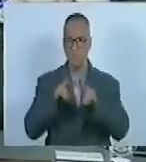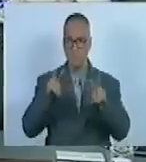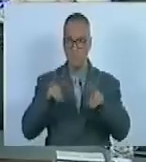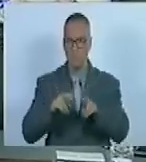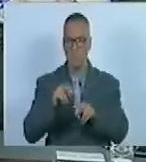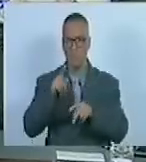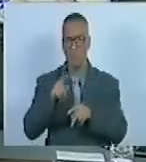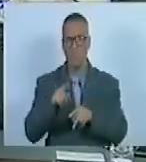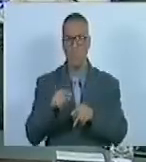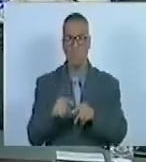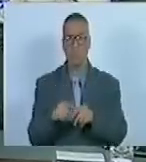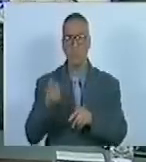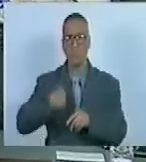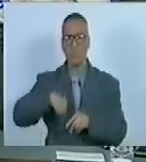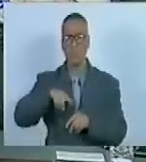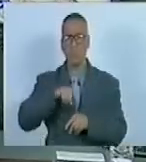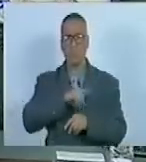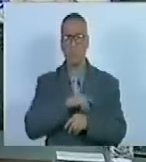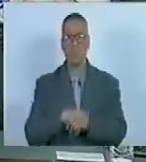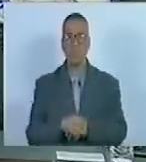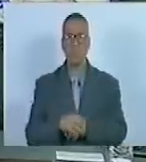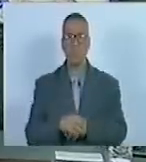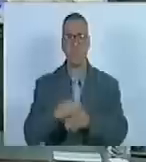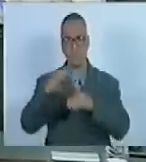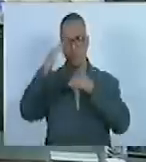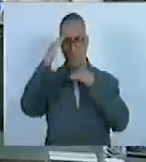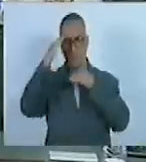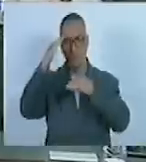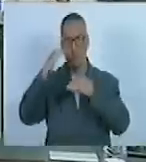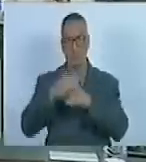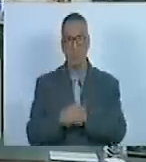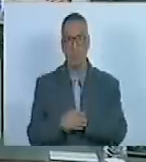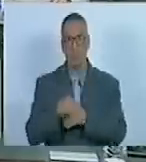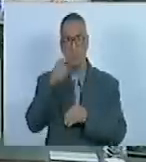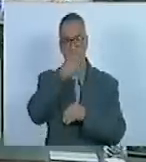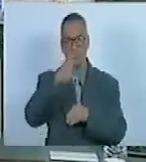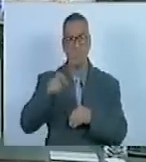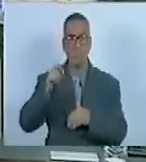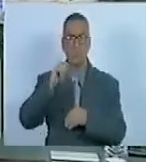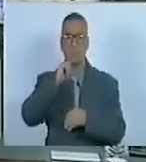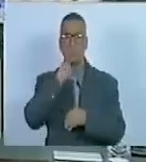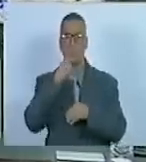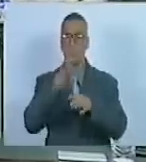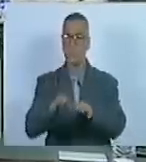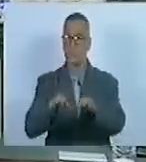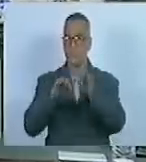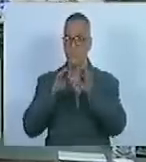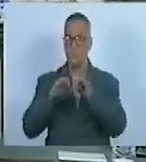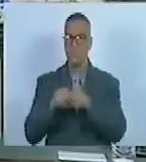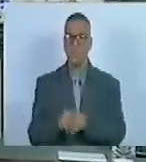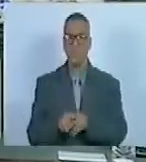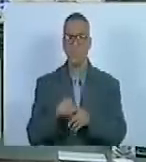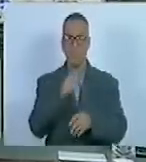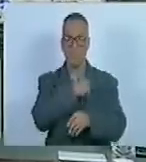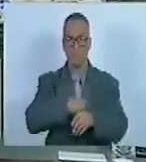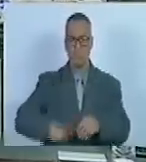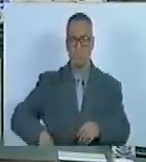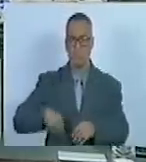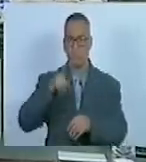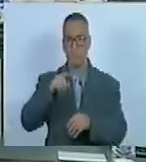en Europa. Nosotros saludamos al pueblo ruso y en especial al